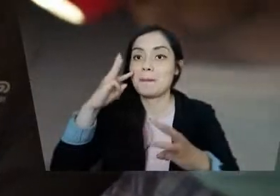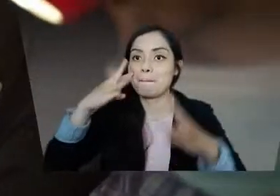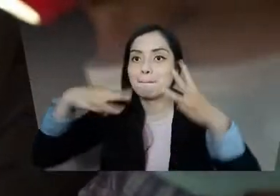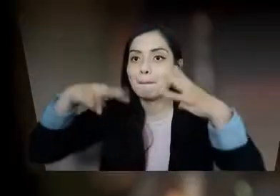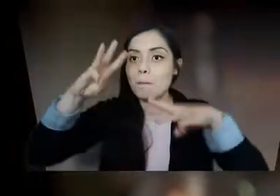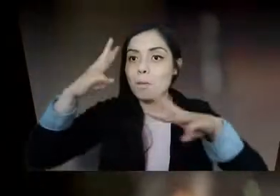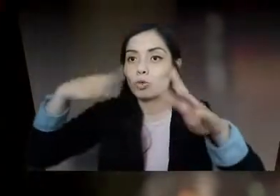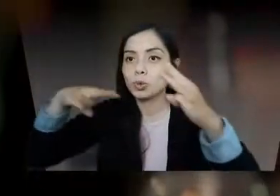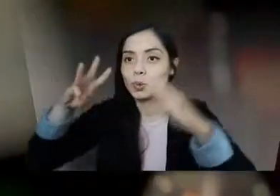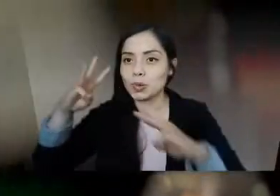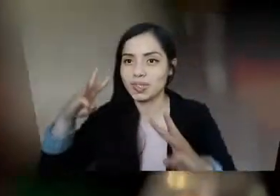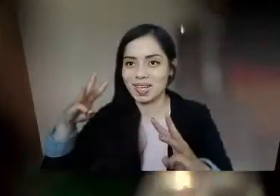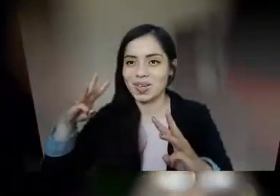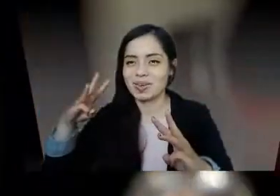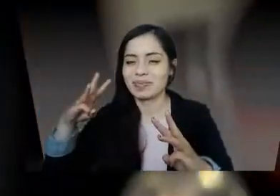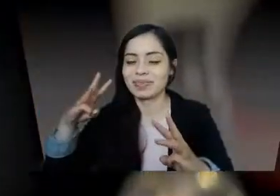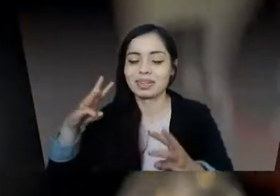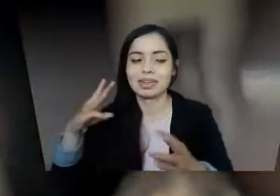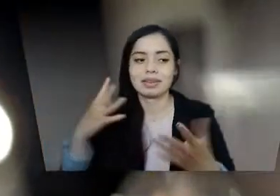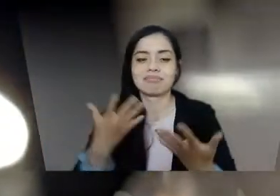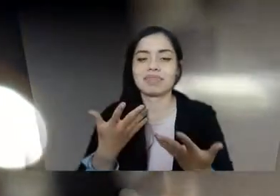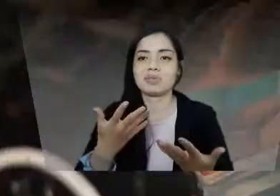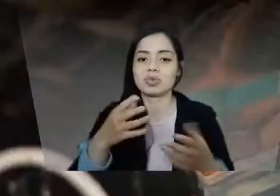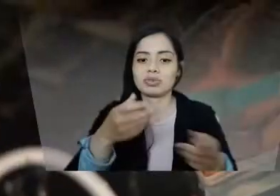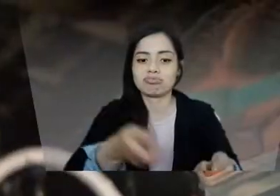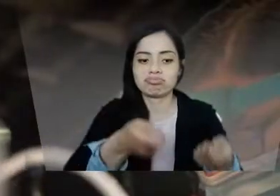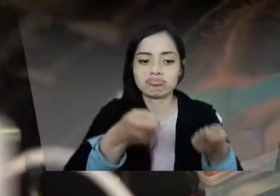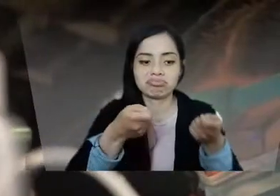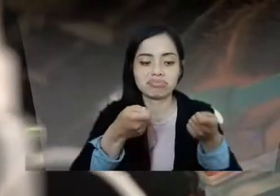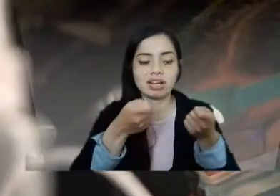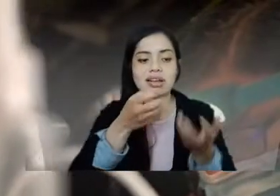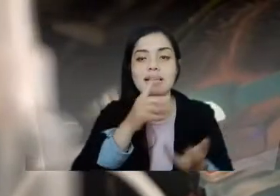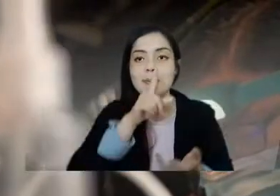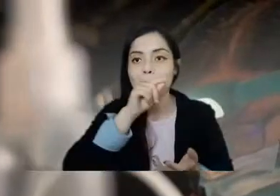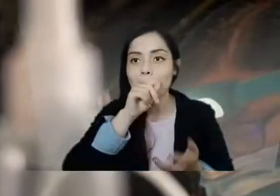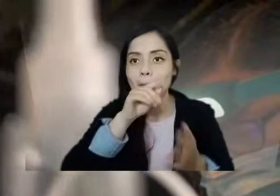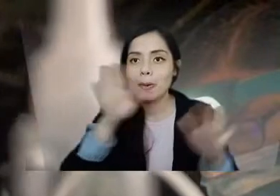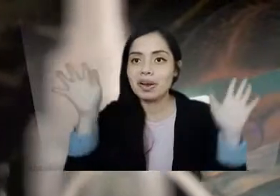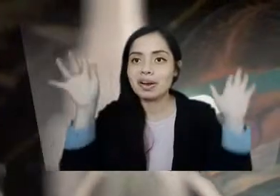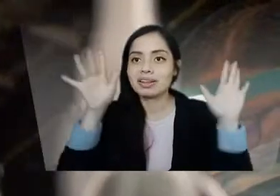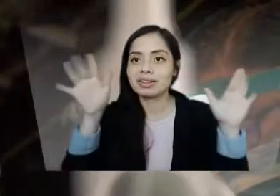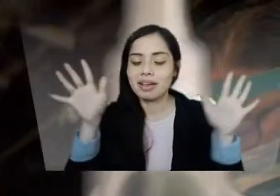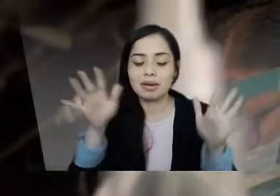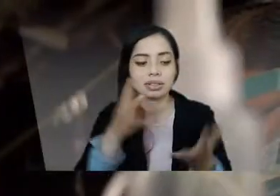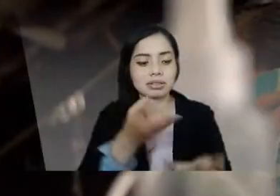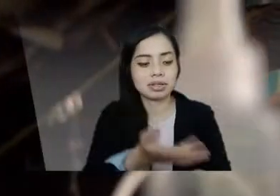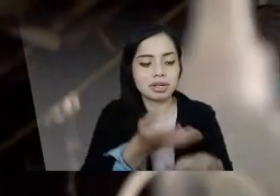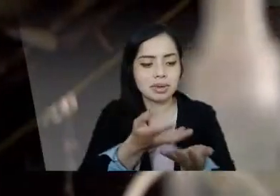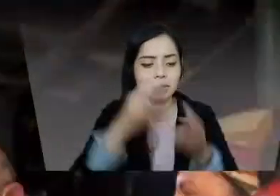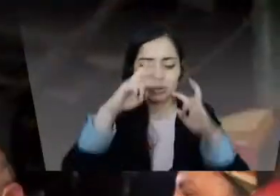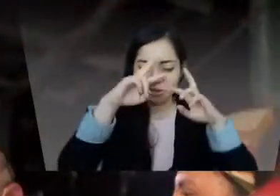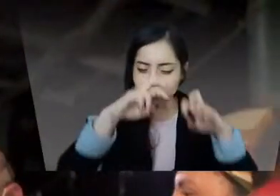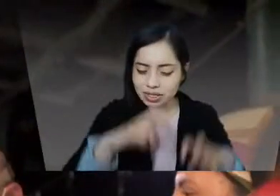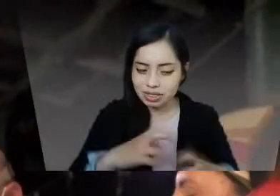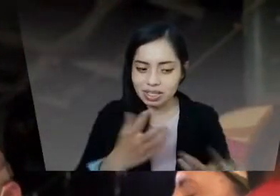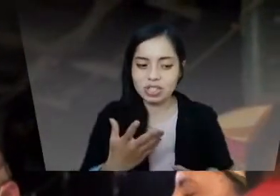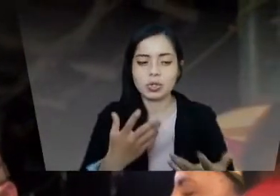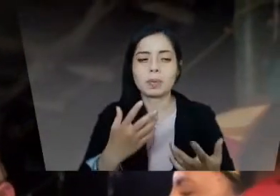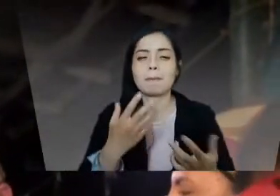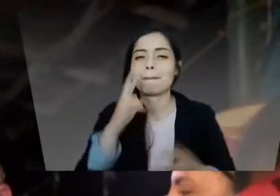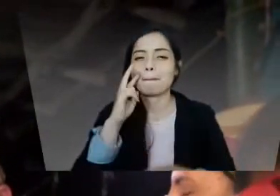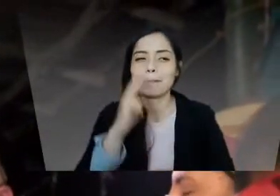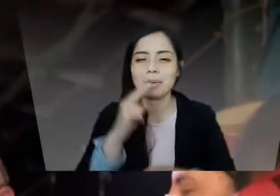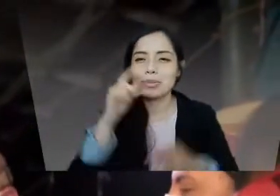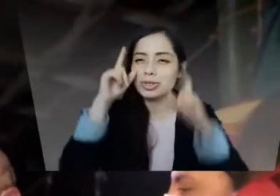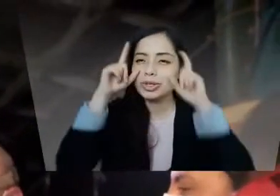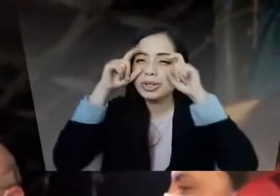unos colores de las partes blandas como los ojos. Toda esta información es la que nos permite no solo entender la biodiversidad, sino